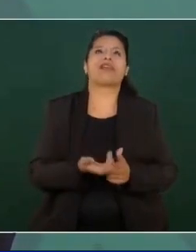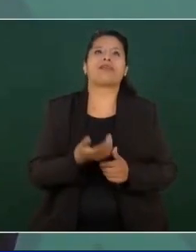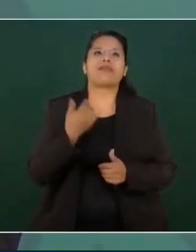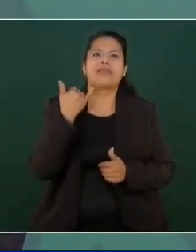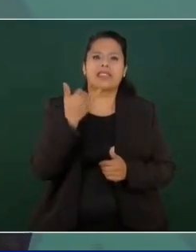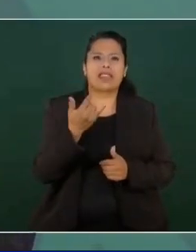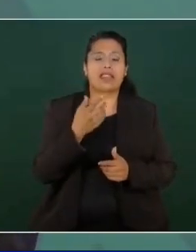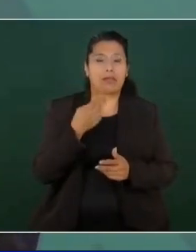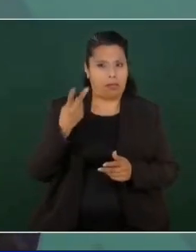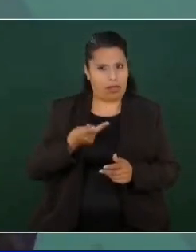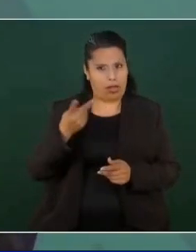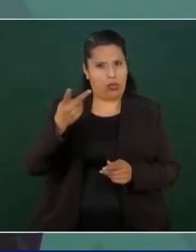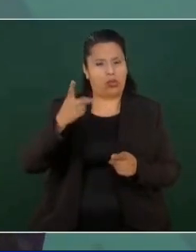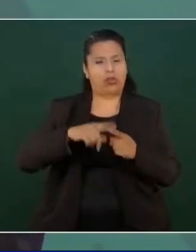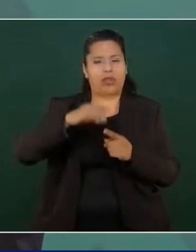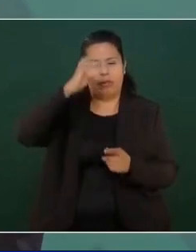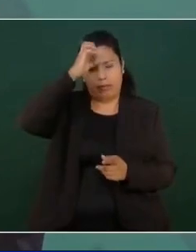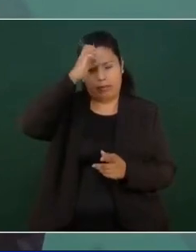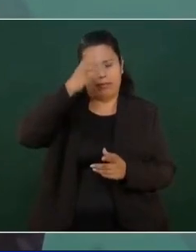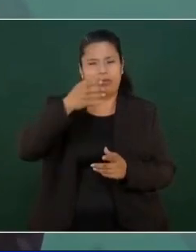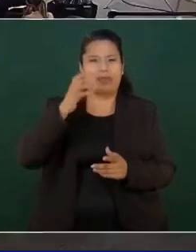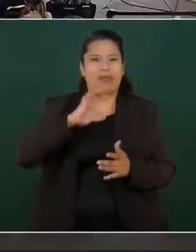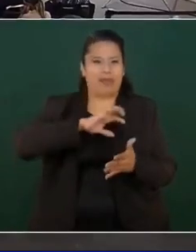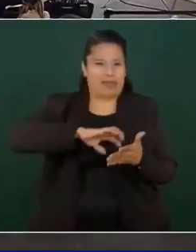de Fresnillo, de Plateros,